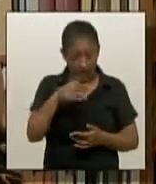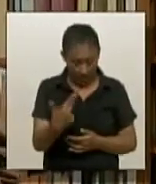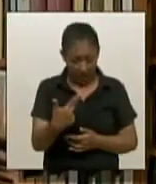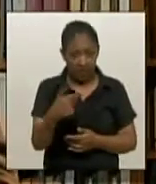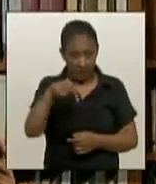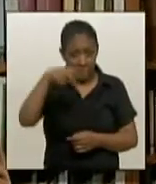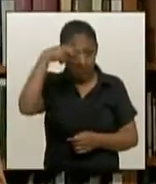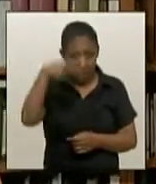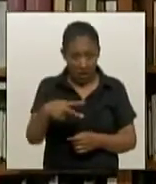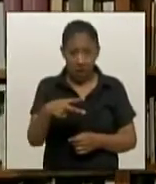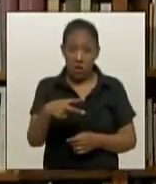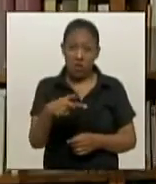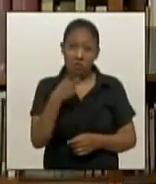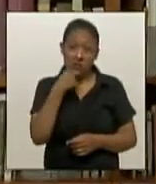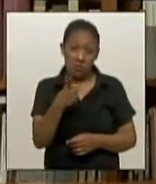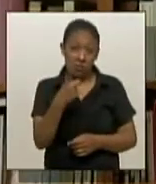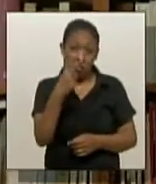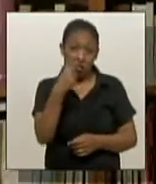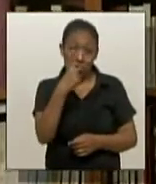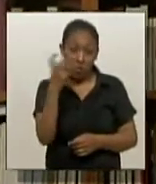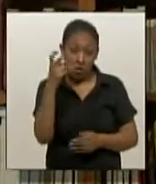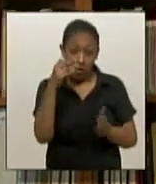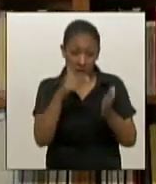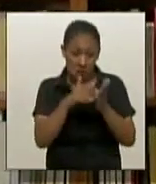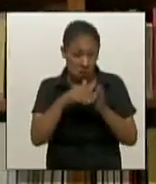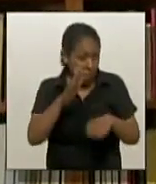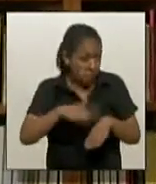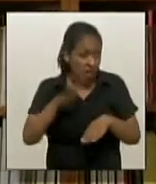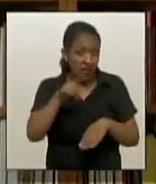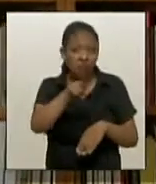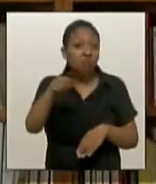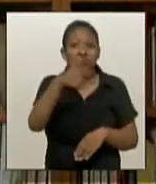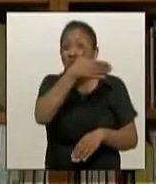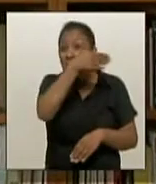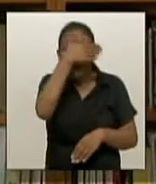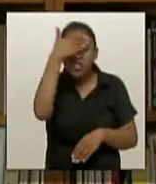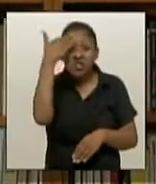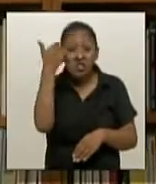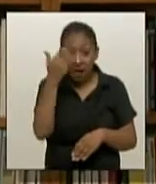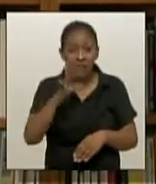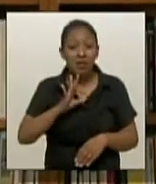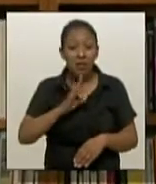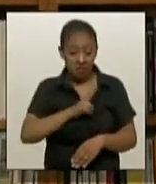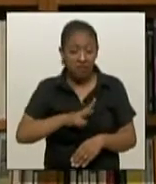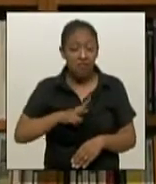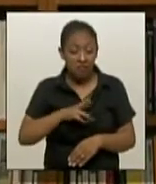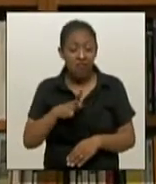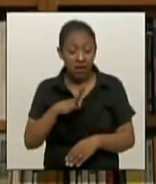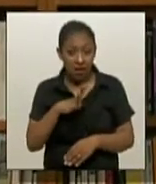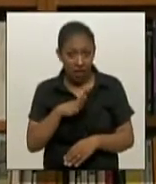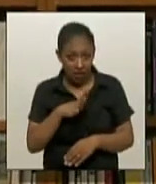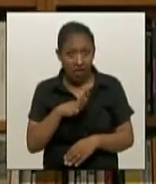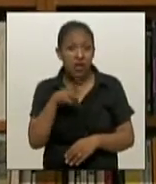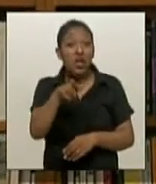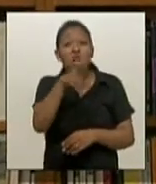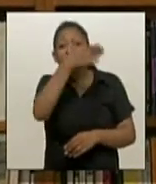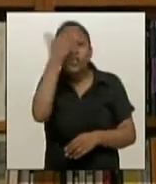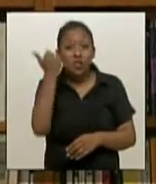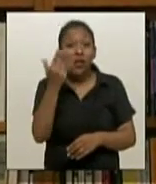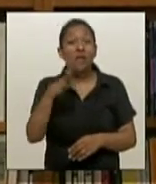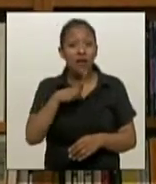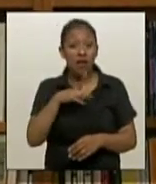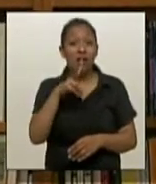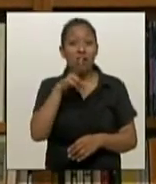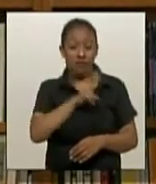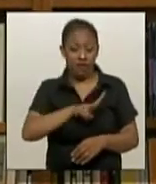estamos hablando de más de 200,000, no saben que tienen el virus, no saben que son portadores del virus